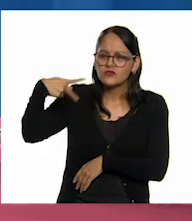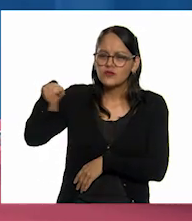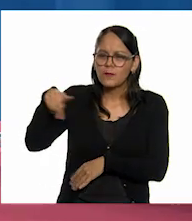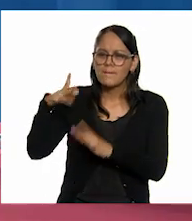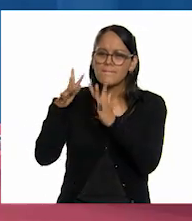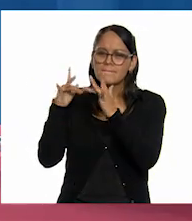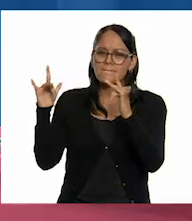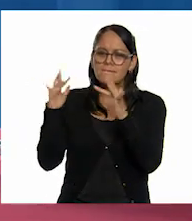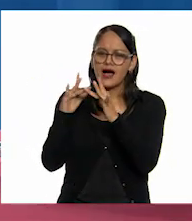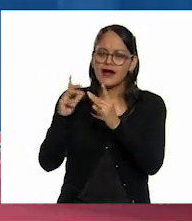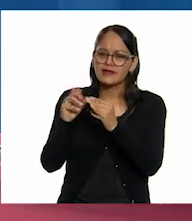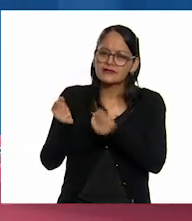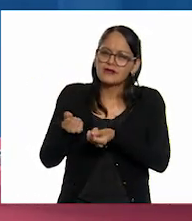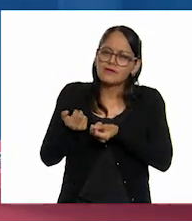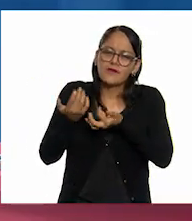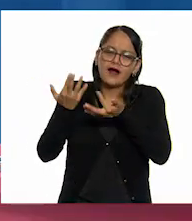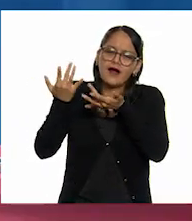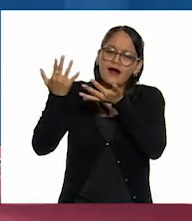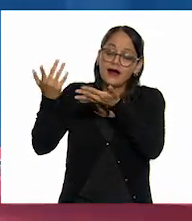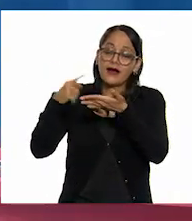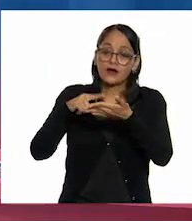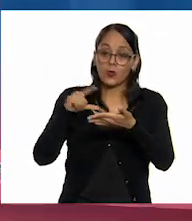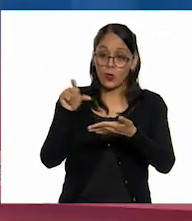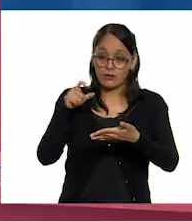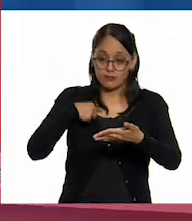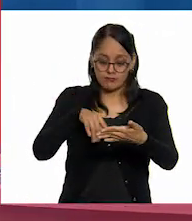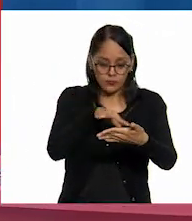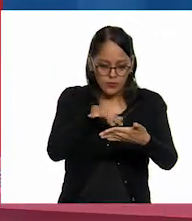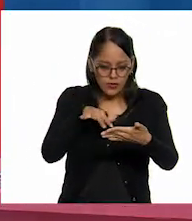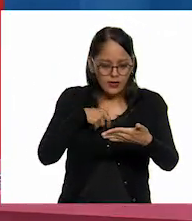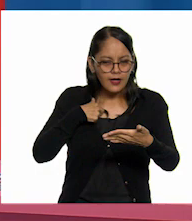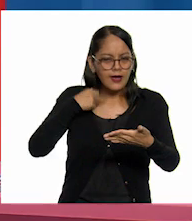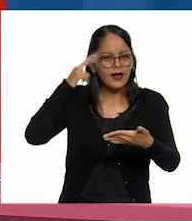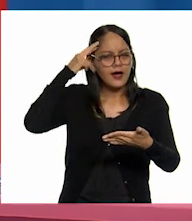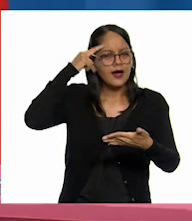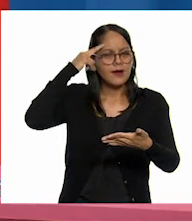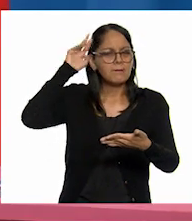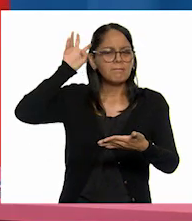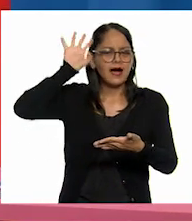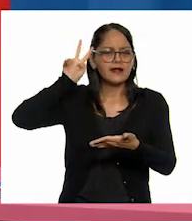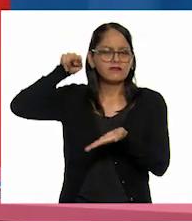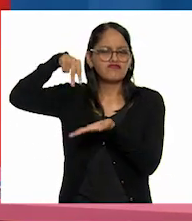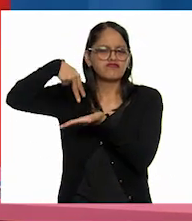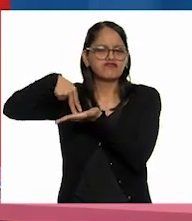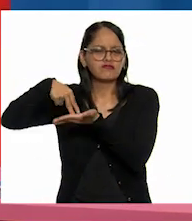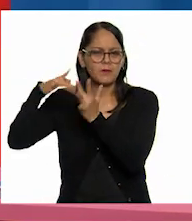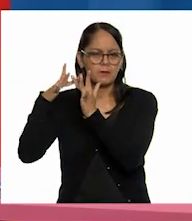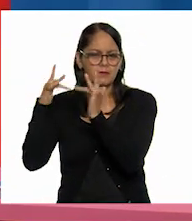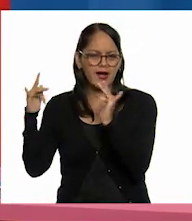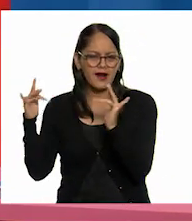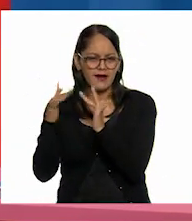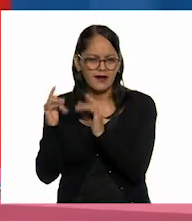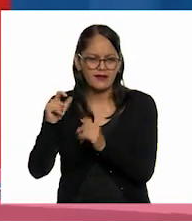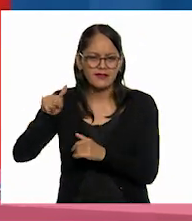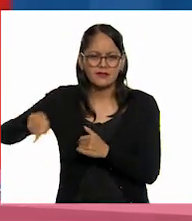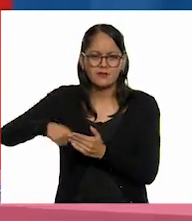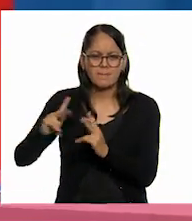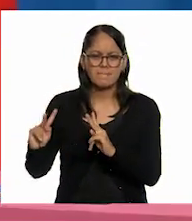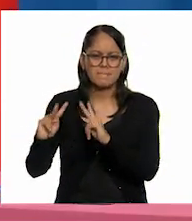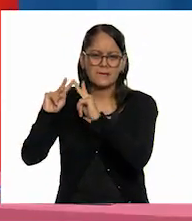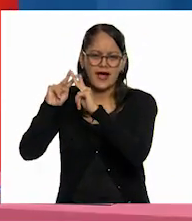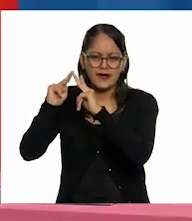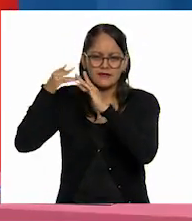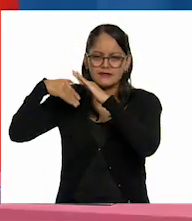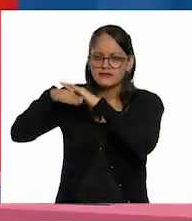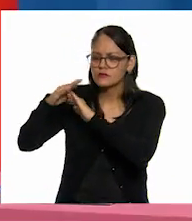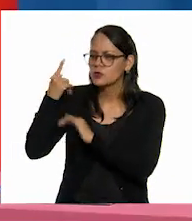si camináramos junto con él por esos rincones más oscuros y misteriosos de aquella ciudad en la que vivió. ¿Se acuerdan? Ajá.